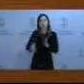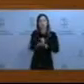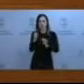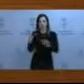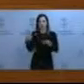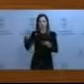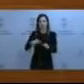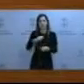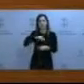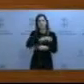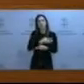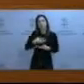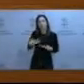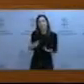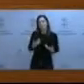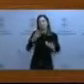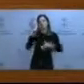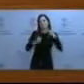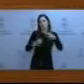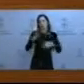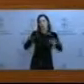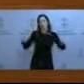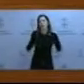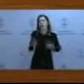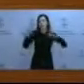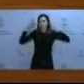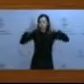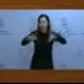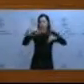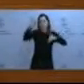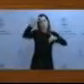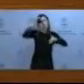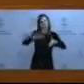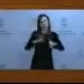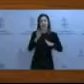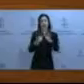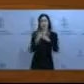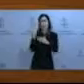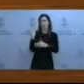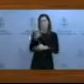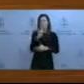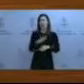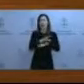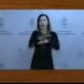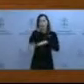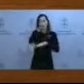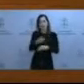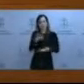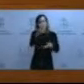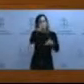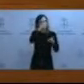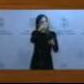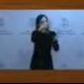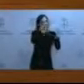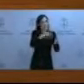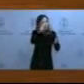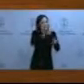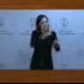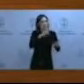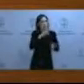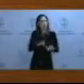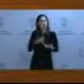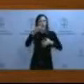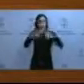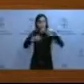la justicia la única que actúe. Todavía lo decía ayer el consejero. Ustedes no se preocupen, dejen actuar la justicia. No, hombre, ya